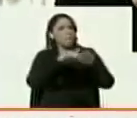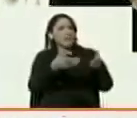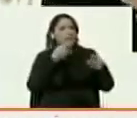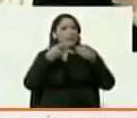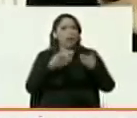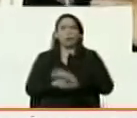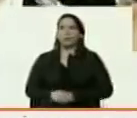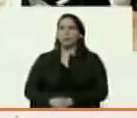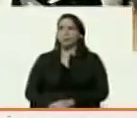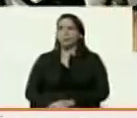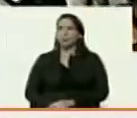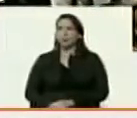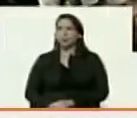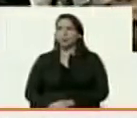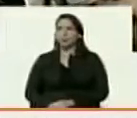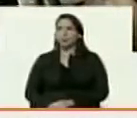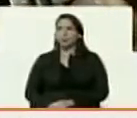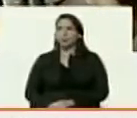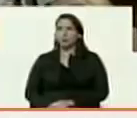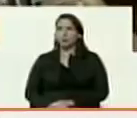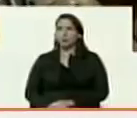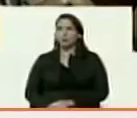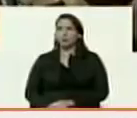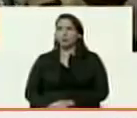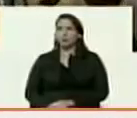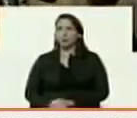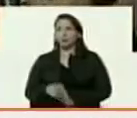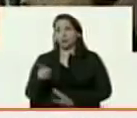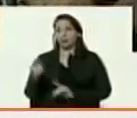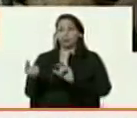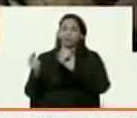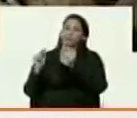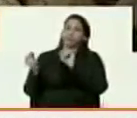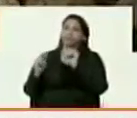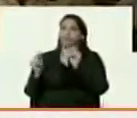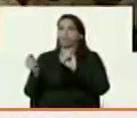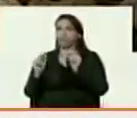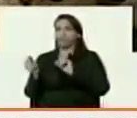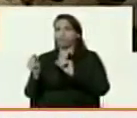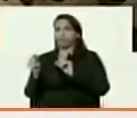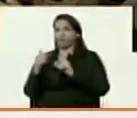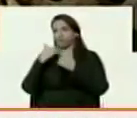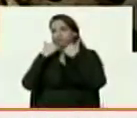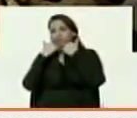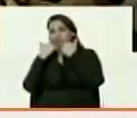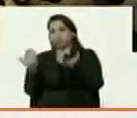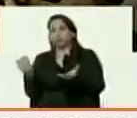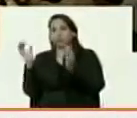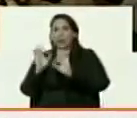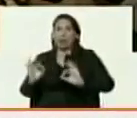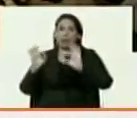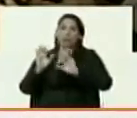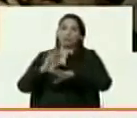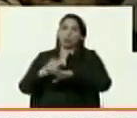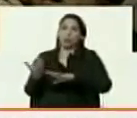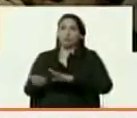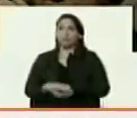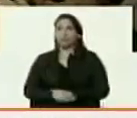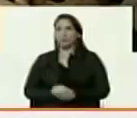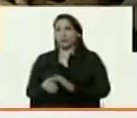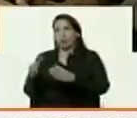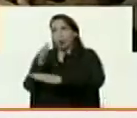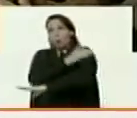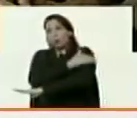diálogo? Mira, eso me parece un debate que no sirve para nada, porque la